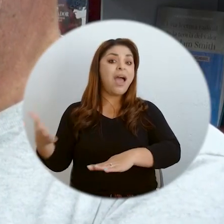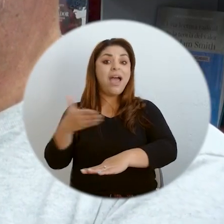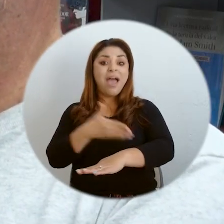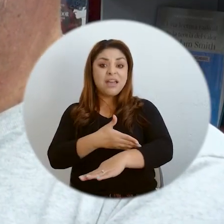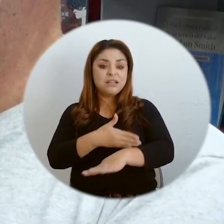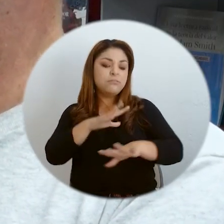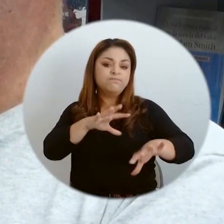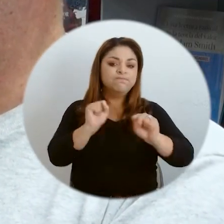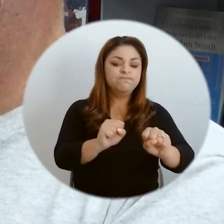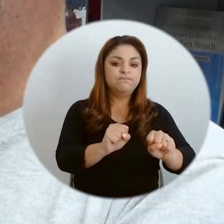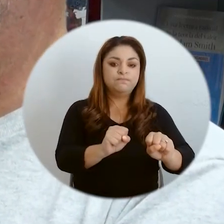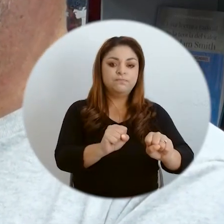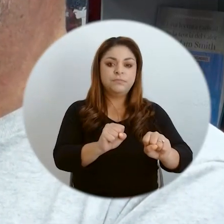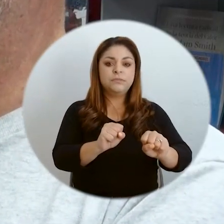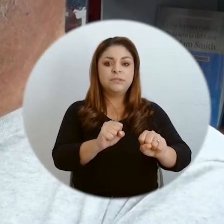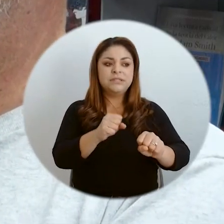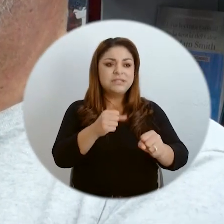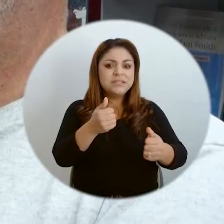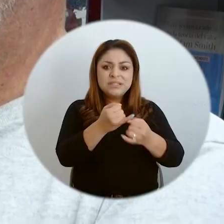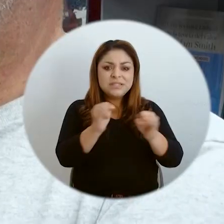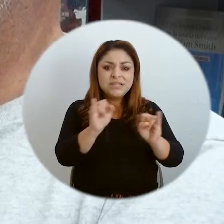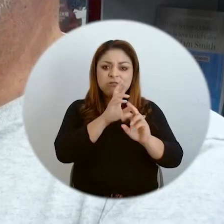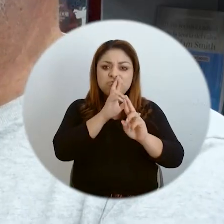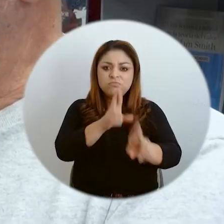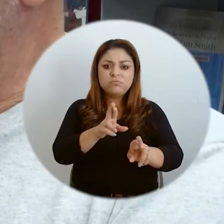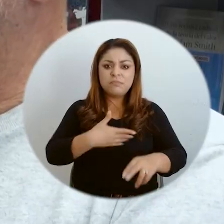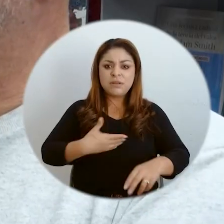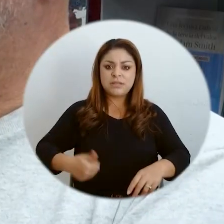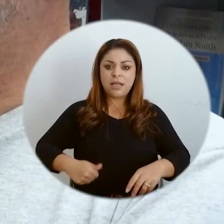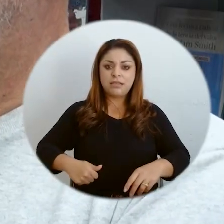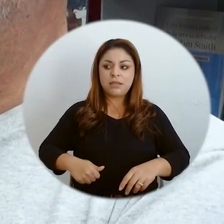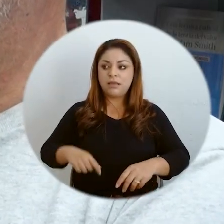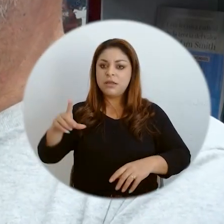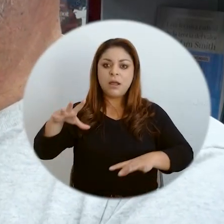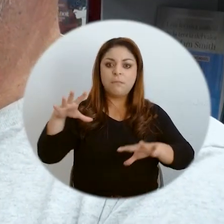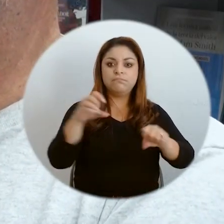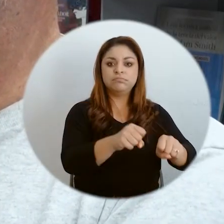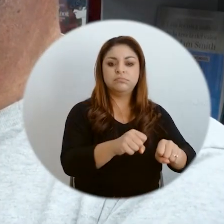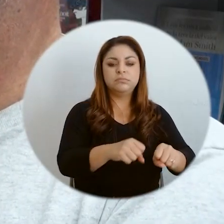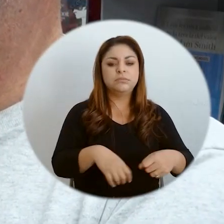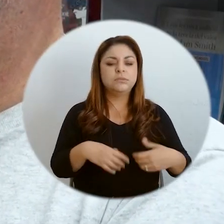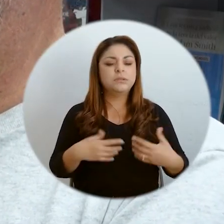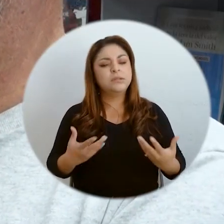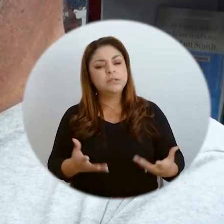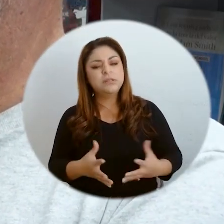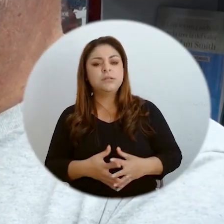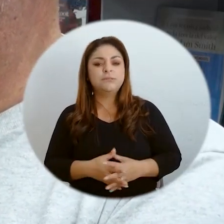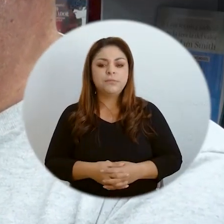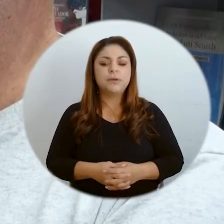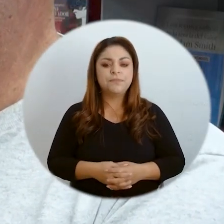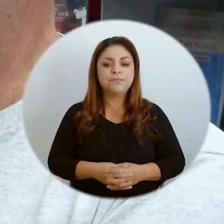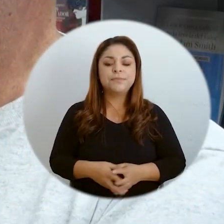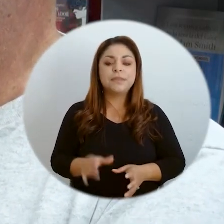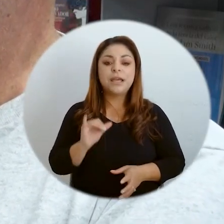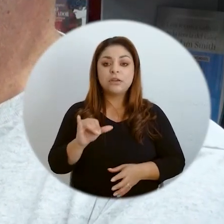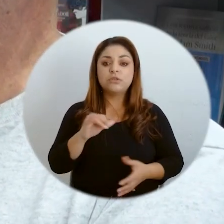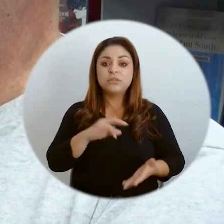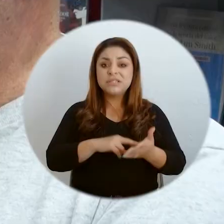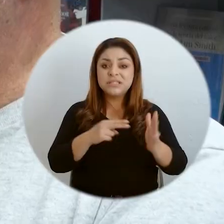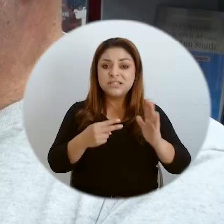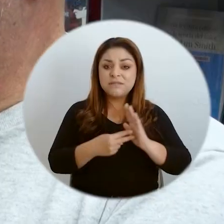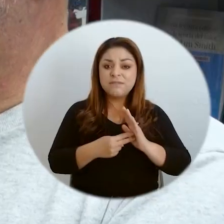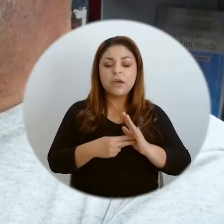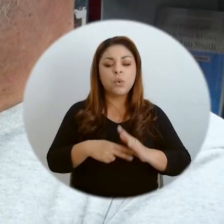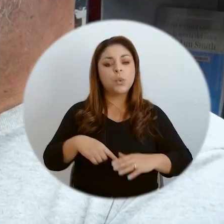Boric ganara la presidencia. Entonces sí, nosotros podemos decir que pueden entenderse como